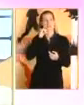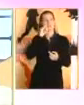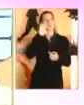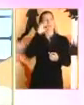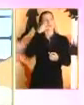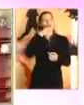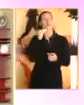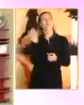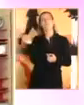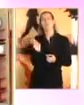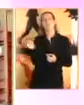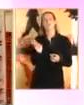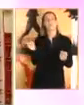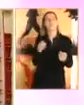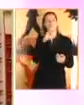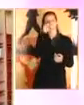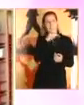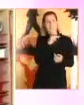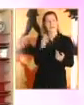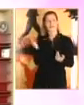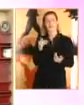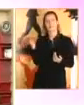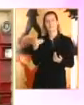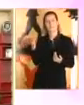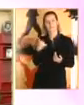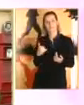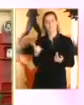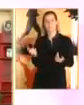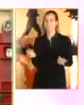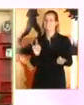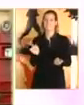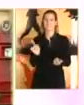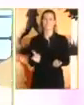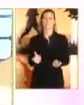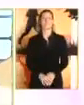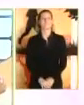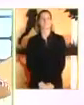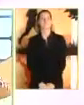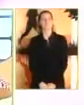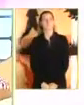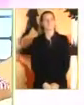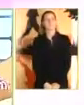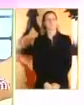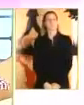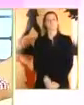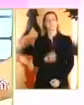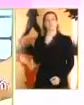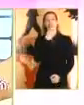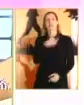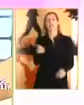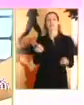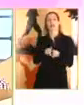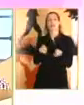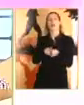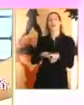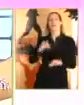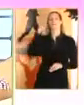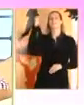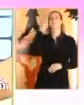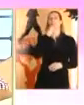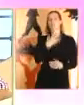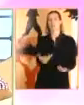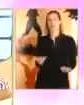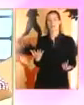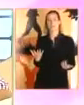papi. No. Bueno, ahora, en cuanto consigamos que venga... ¿Qué tal se lleva? ¿Cómo entiende el hermano mayor el problema que tiene su